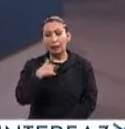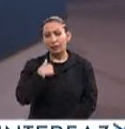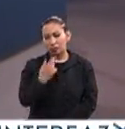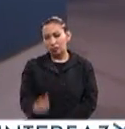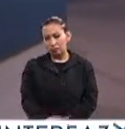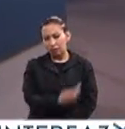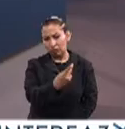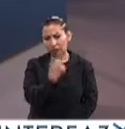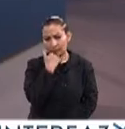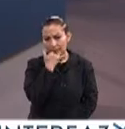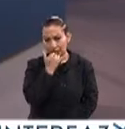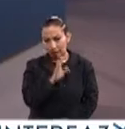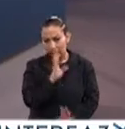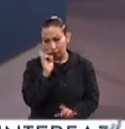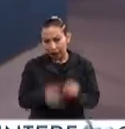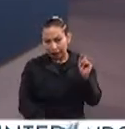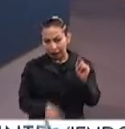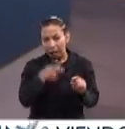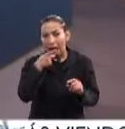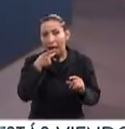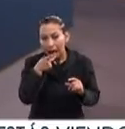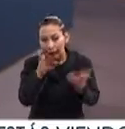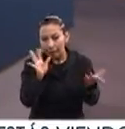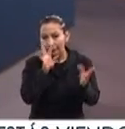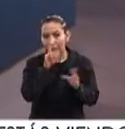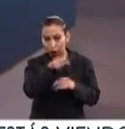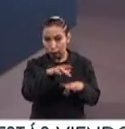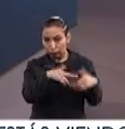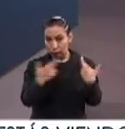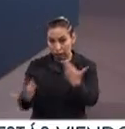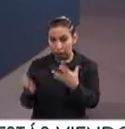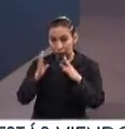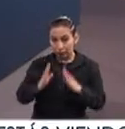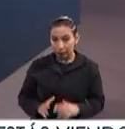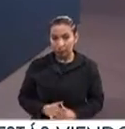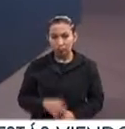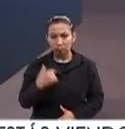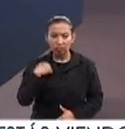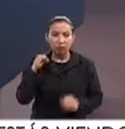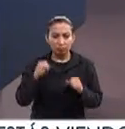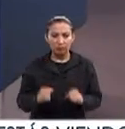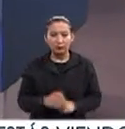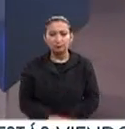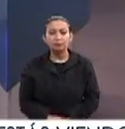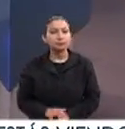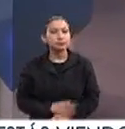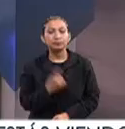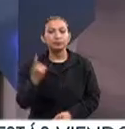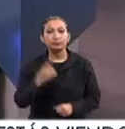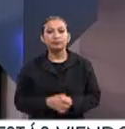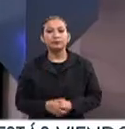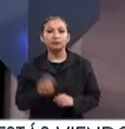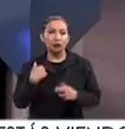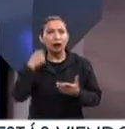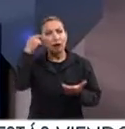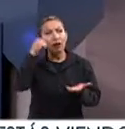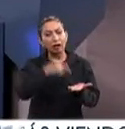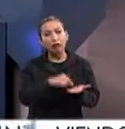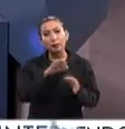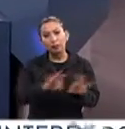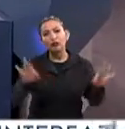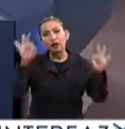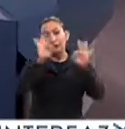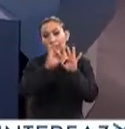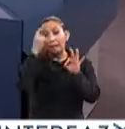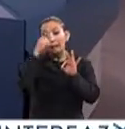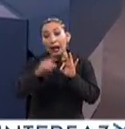gustaría preguntarte, perdón que te robe la palabra, sé que ibas a... ¿Tú donarías? ¿Serías una donante? Yo sí, sin duda. ¿Por? Pues porque considero que es